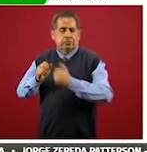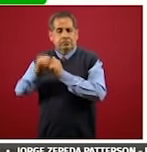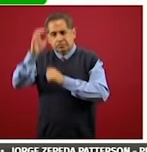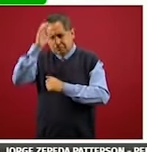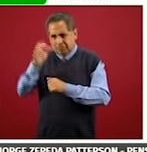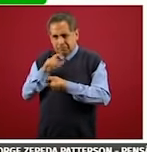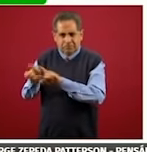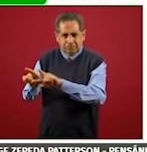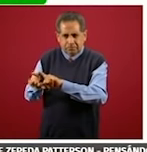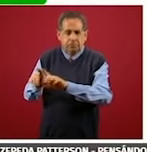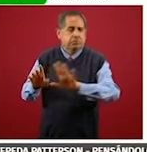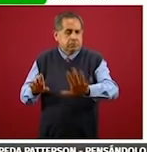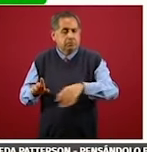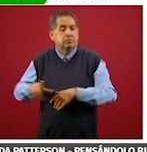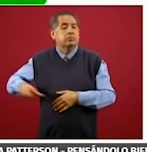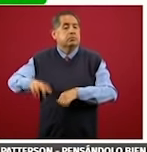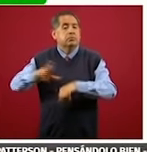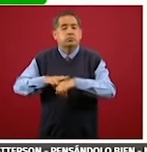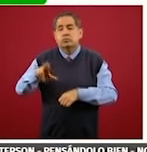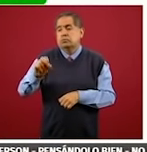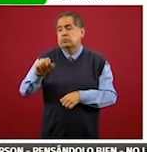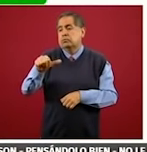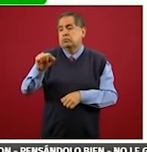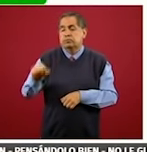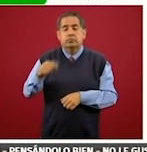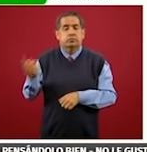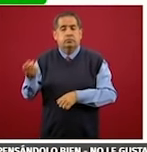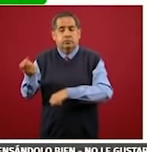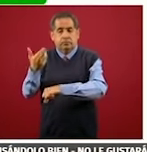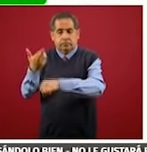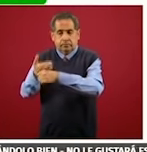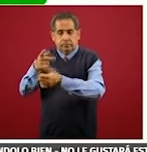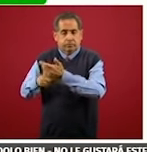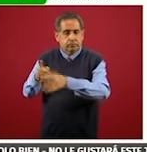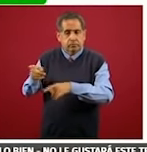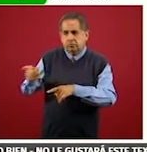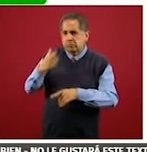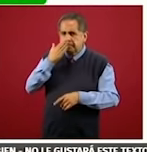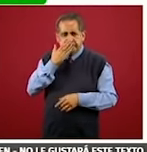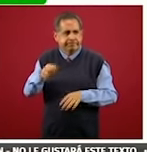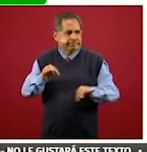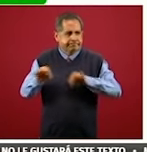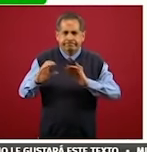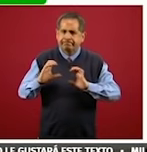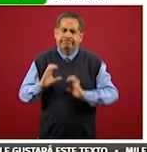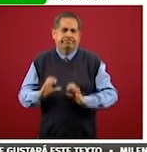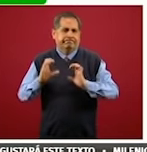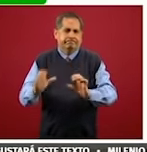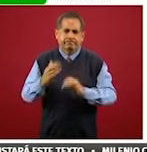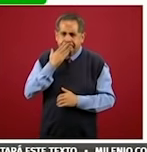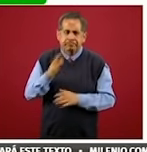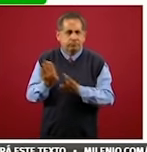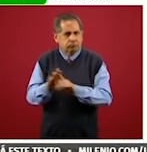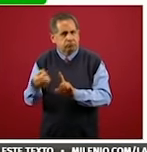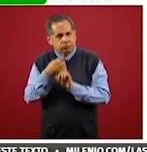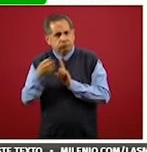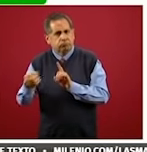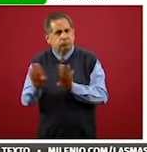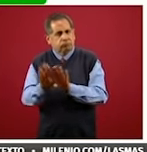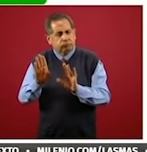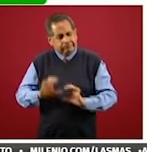pero el gobernador Rosas Aispuro y su secretario de Salud nos parece que han hecho un trabajo muy cuidado de